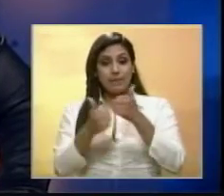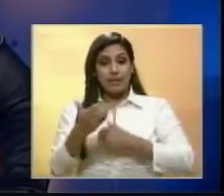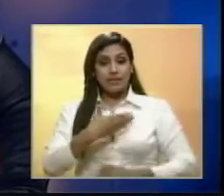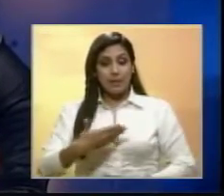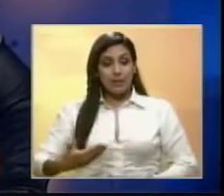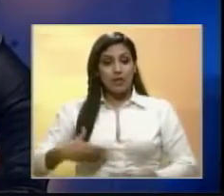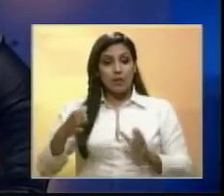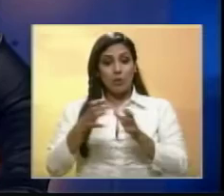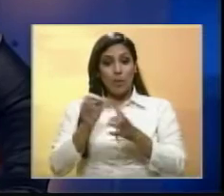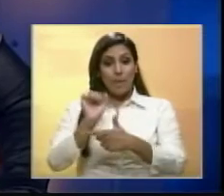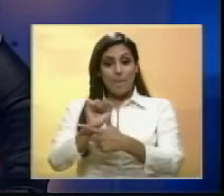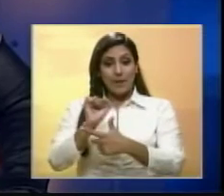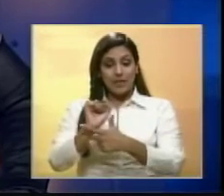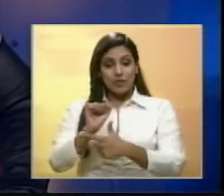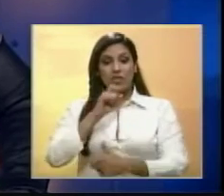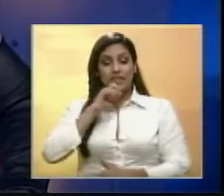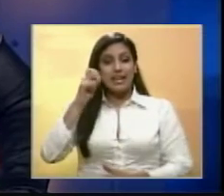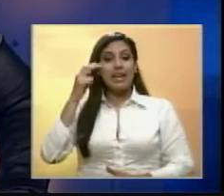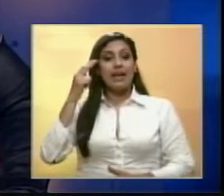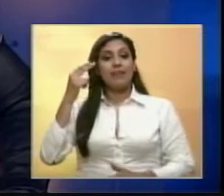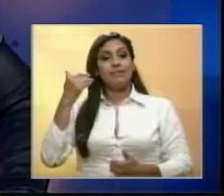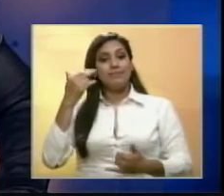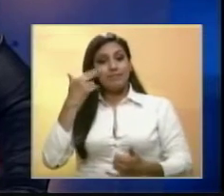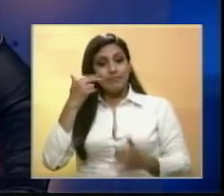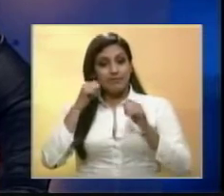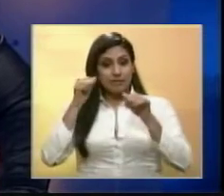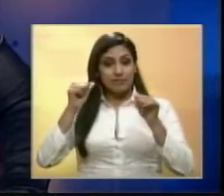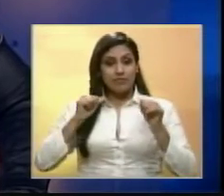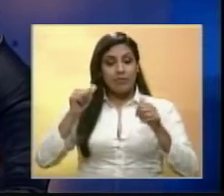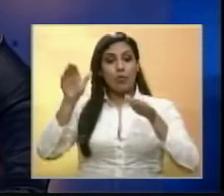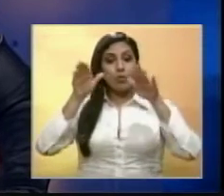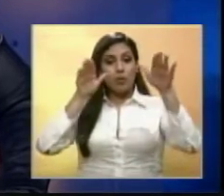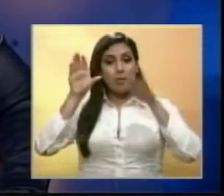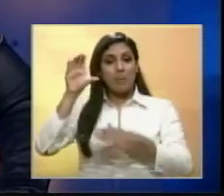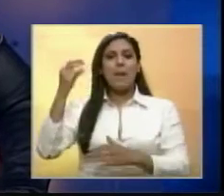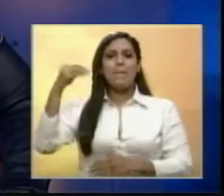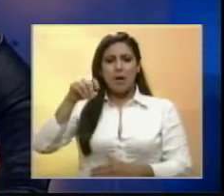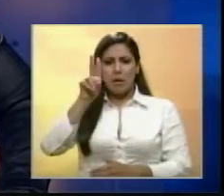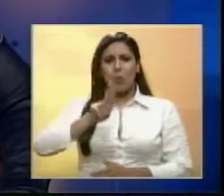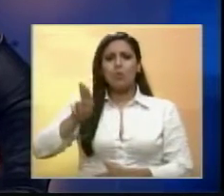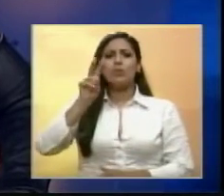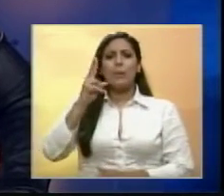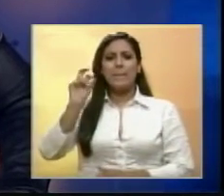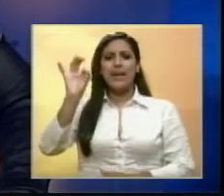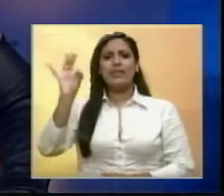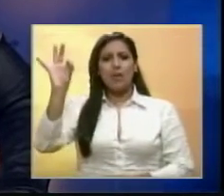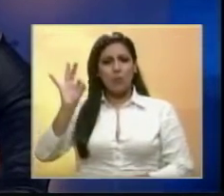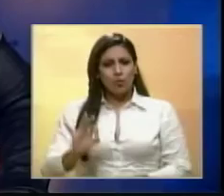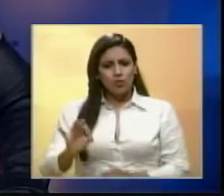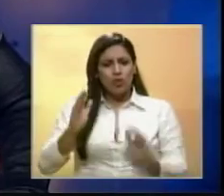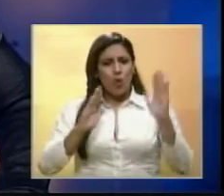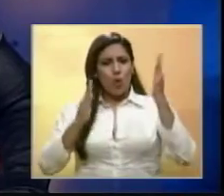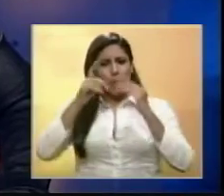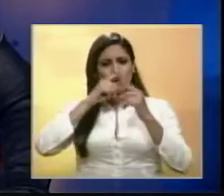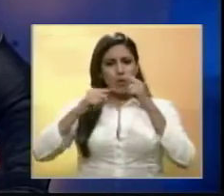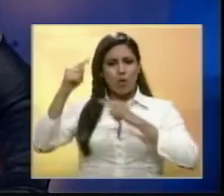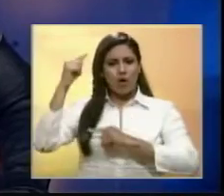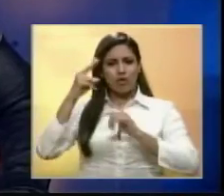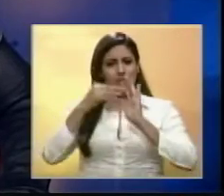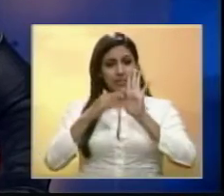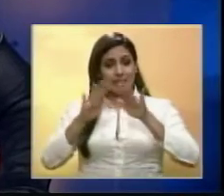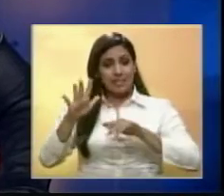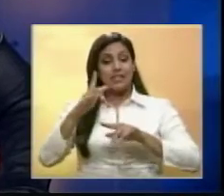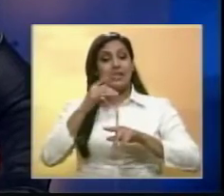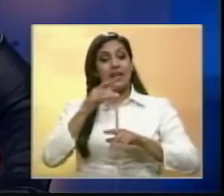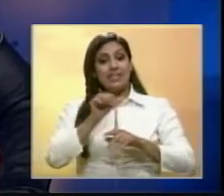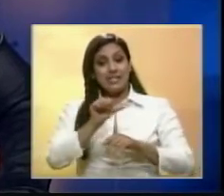Partido Socialista Unido de Venezuela, Diosdado Cabello, aseguró que el turismo en el país se incrementó en un 20% en comparación con el 2015,